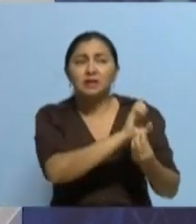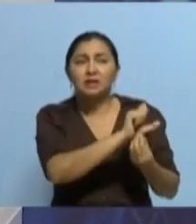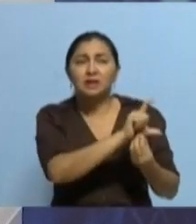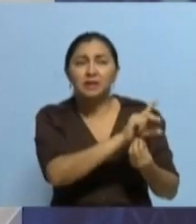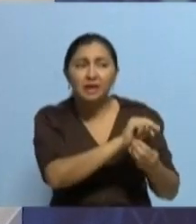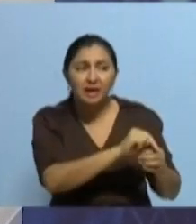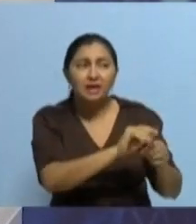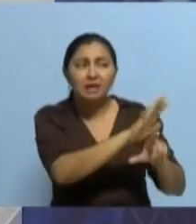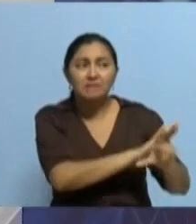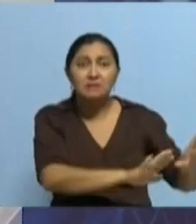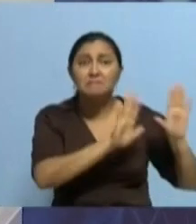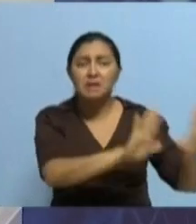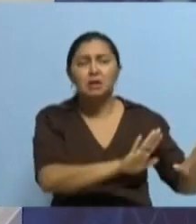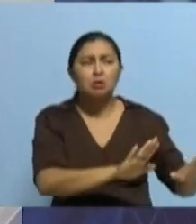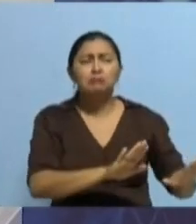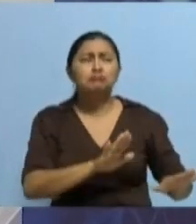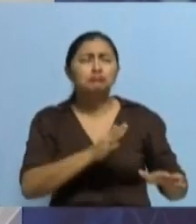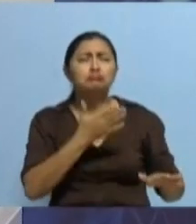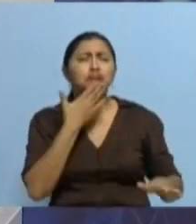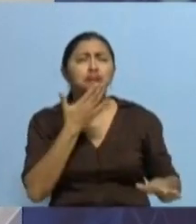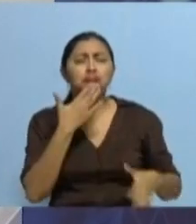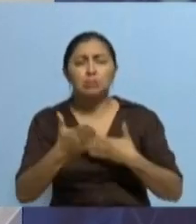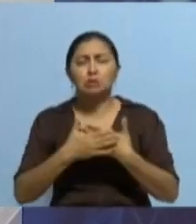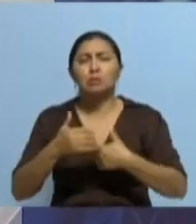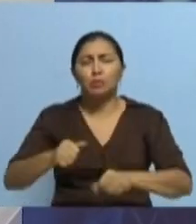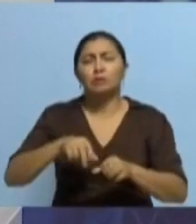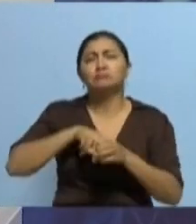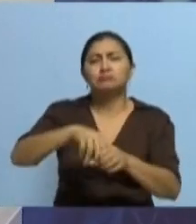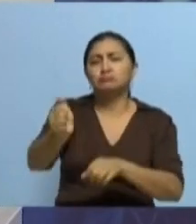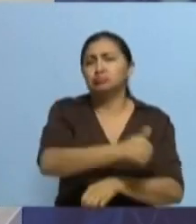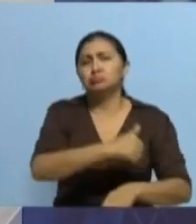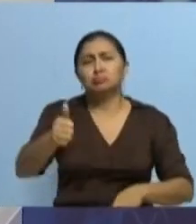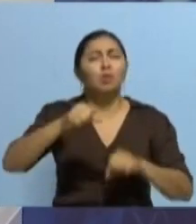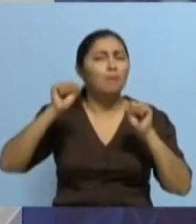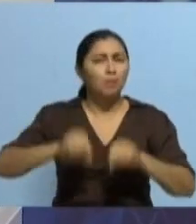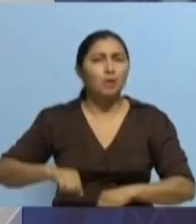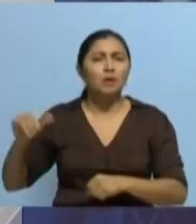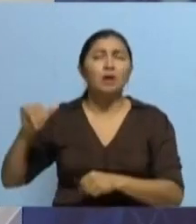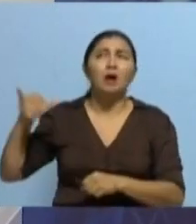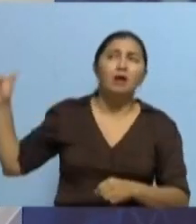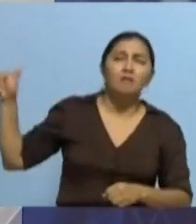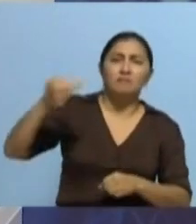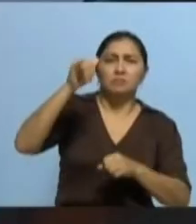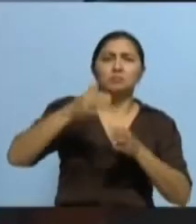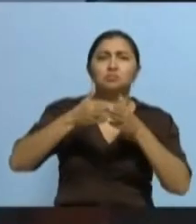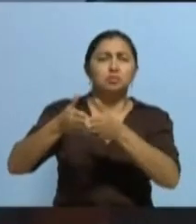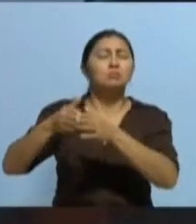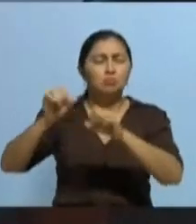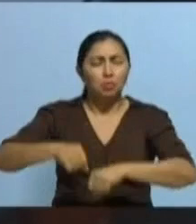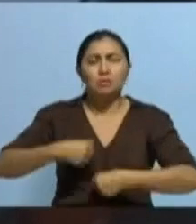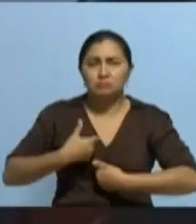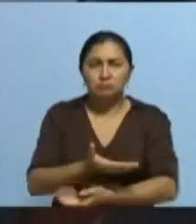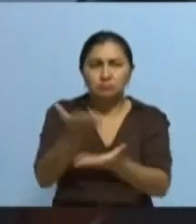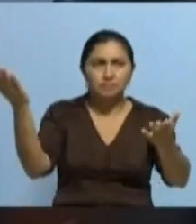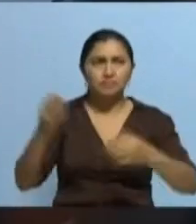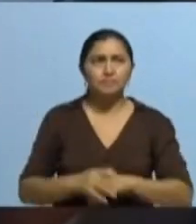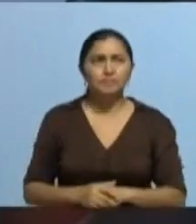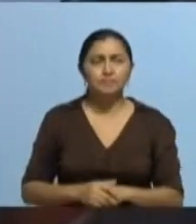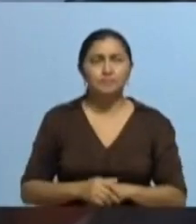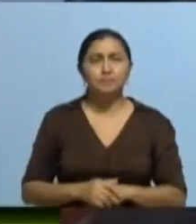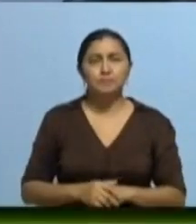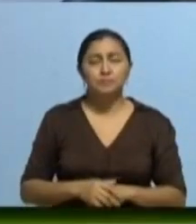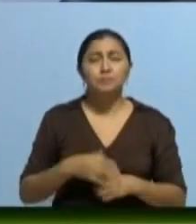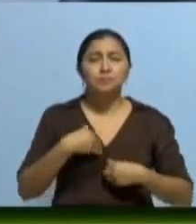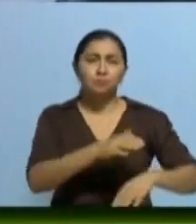de tranquilidad a los colombianos que se movilizarán por las vías terrestres, por transporte aéreo también y fluvial. Quiero enviar un